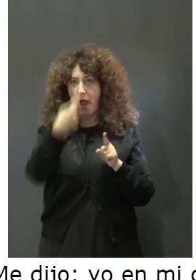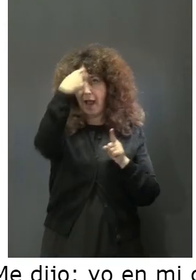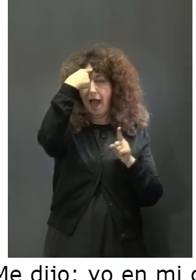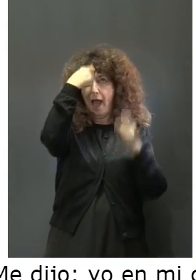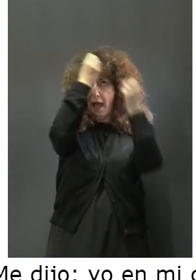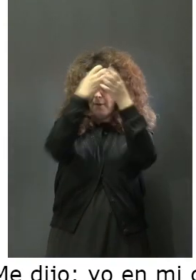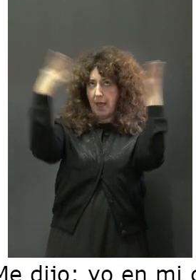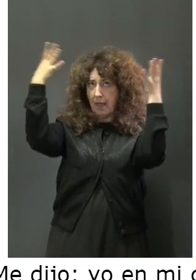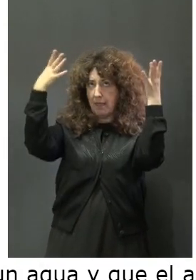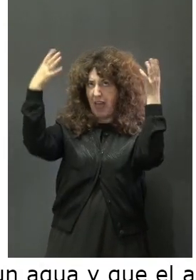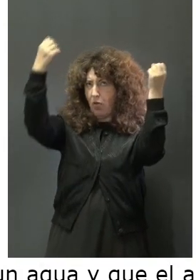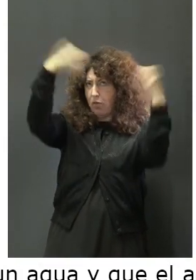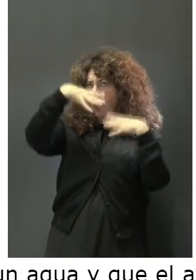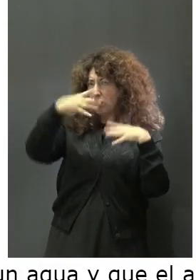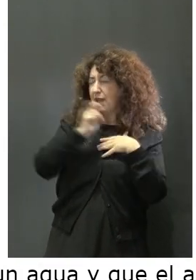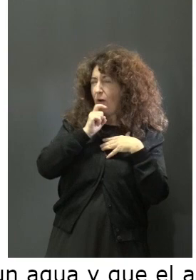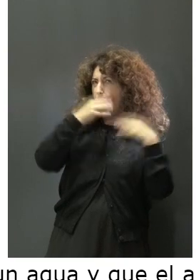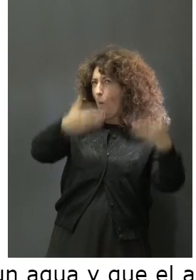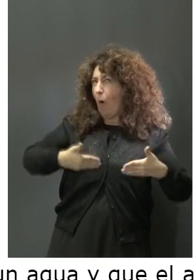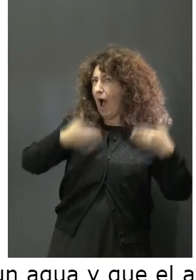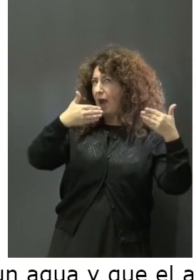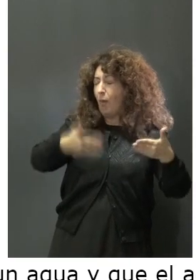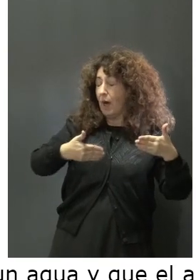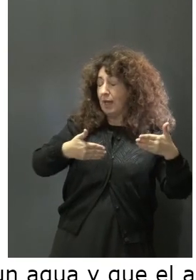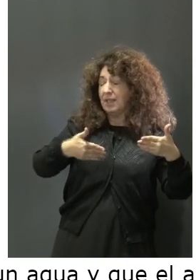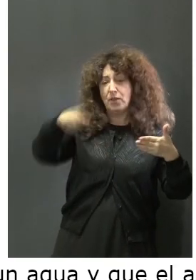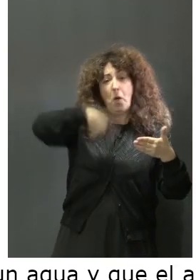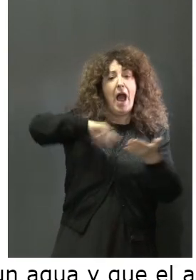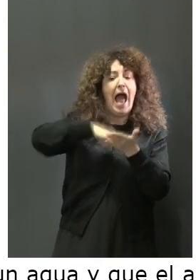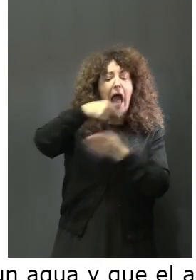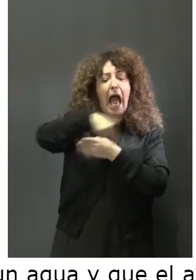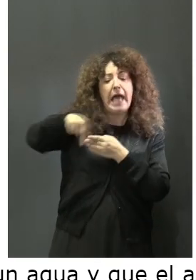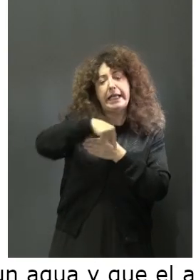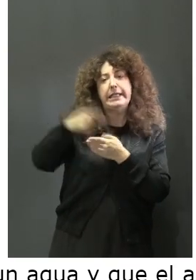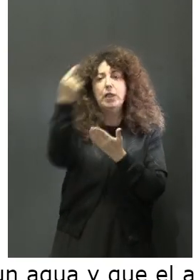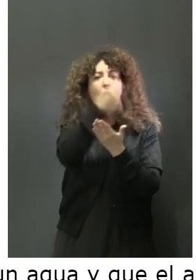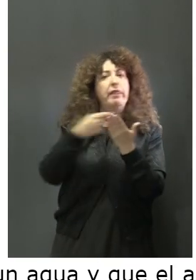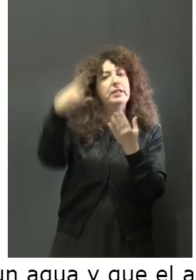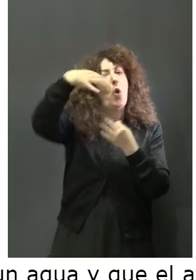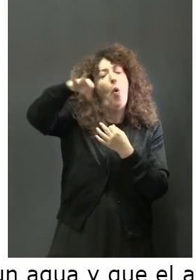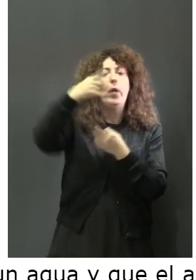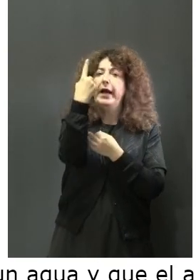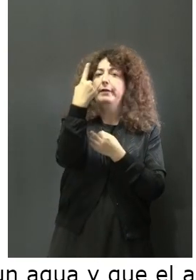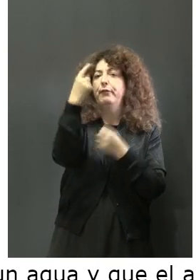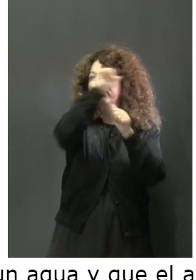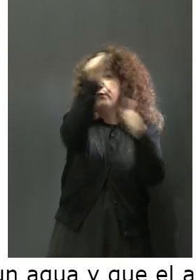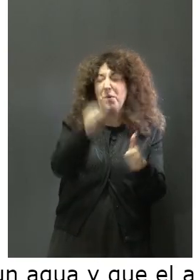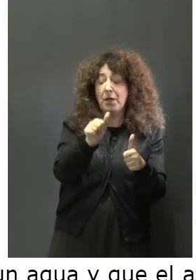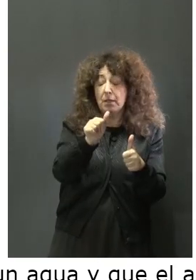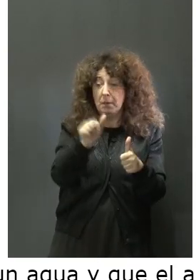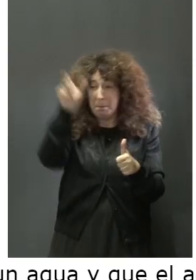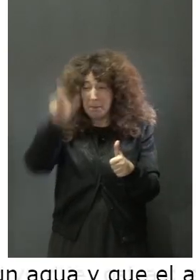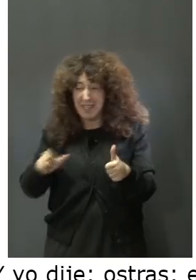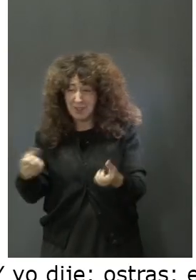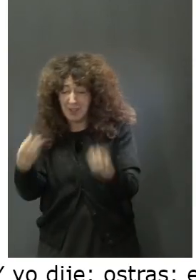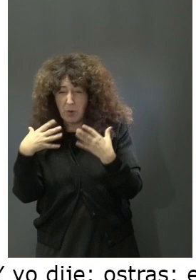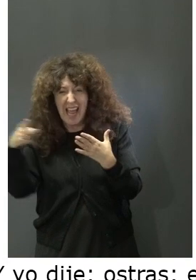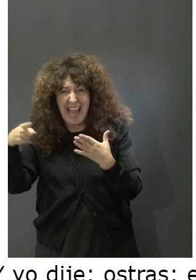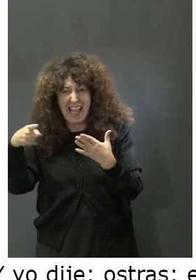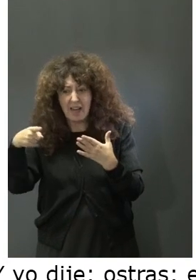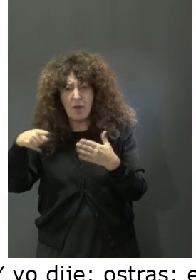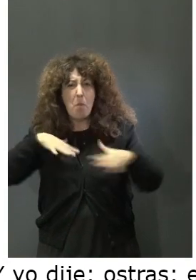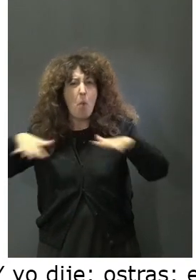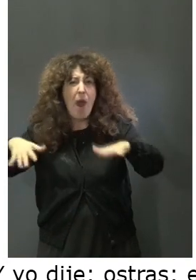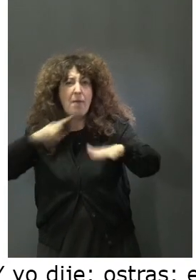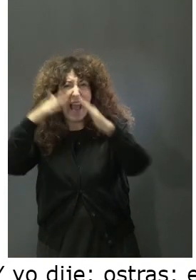cabeza metida y para la cual todos los arquitectos diseñaríamos, sino que de repente esta persona me dice que él se mueve arrastrando